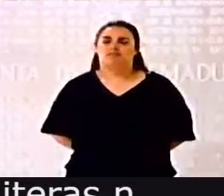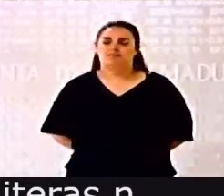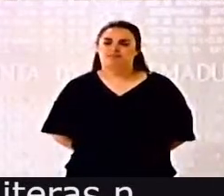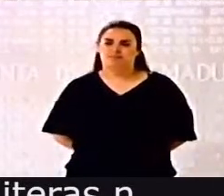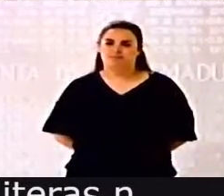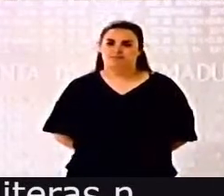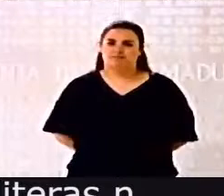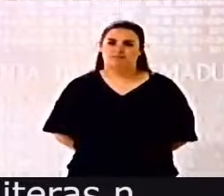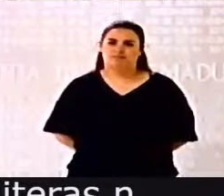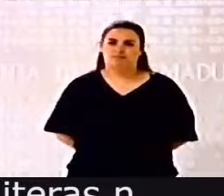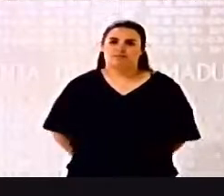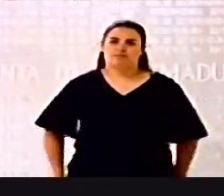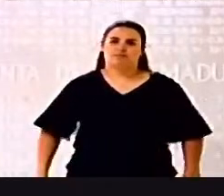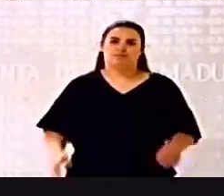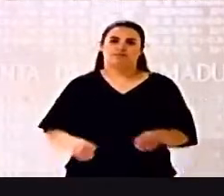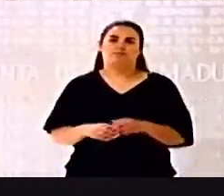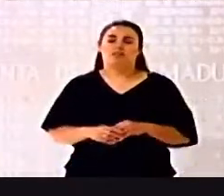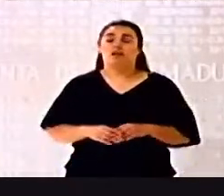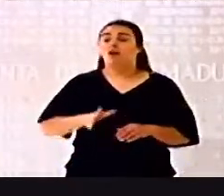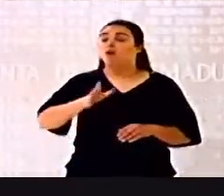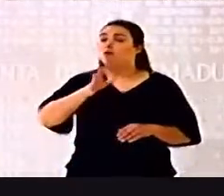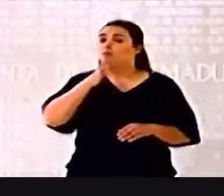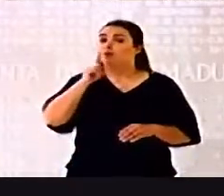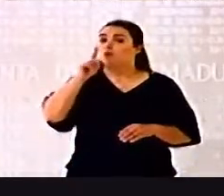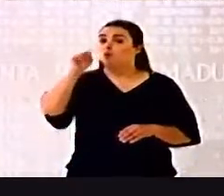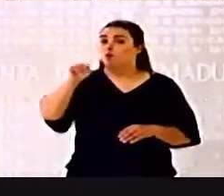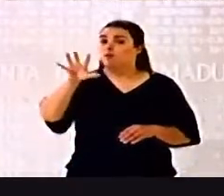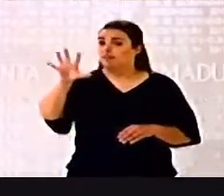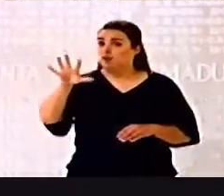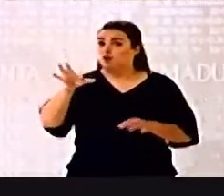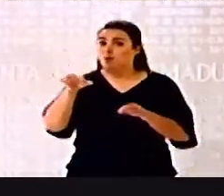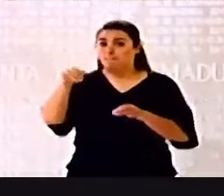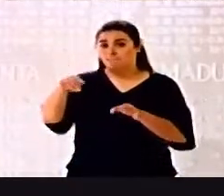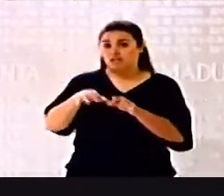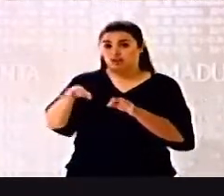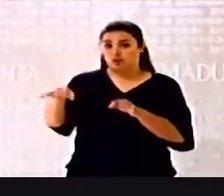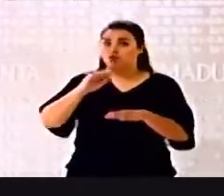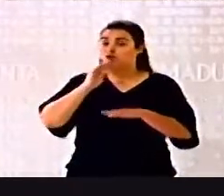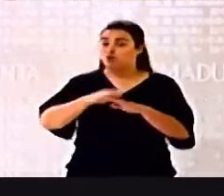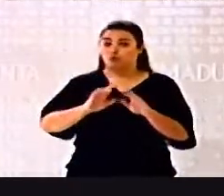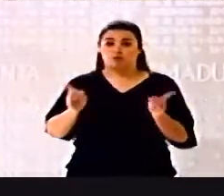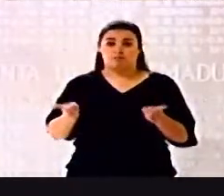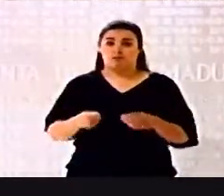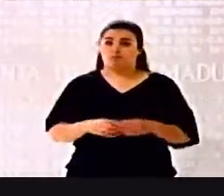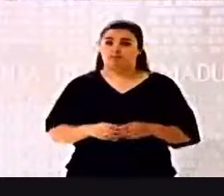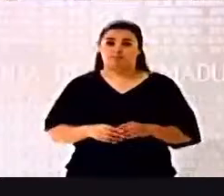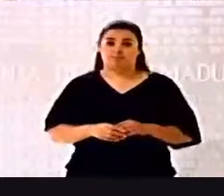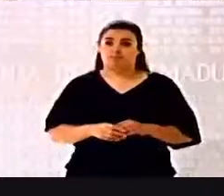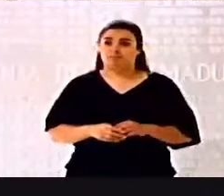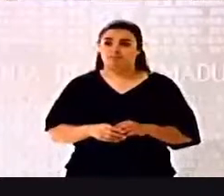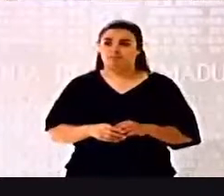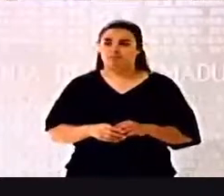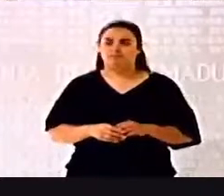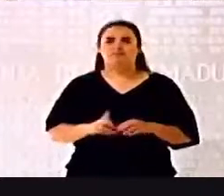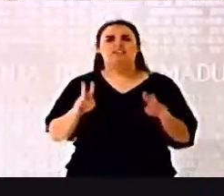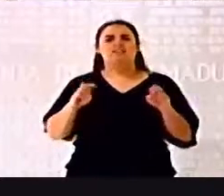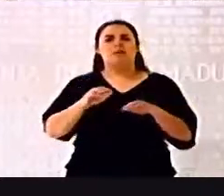porque no se cumpliría con el 1,5 metros de distancia.